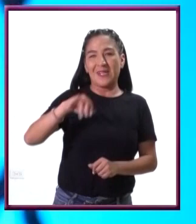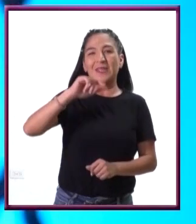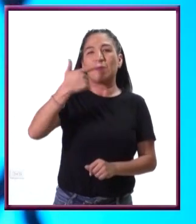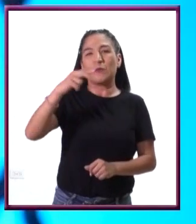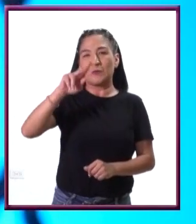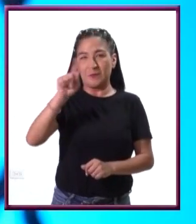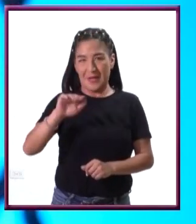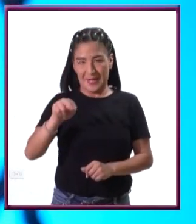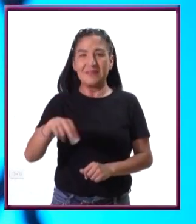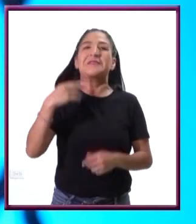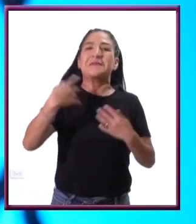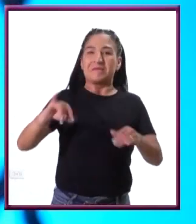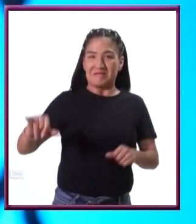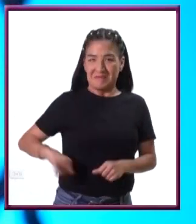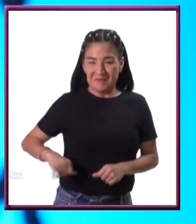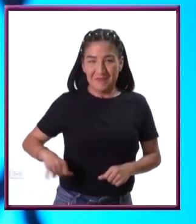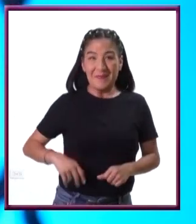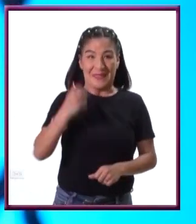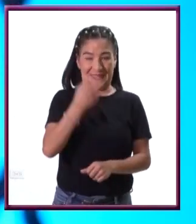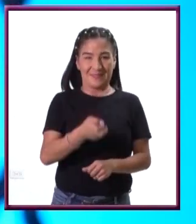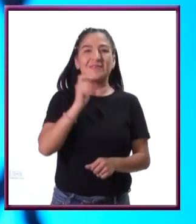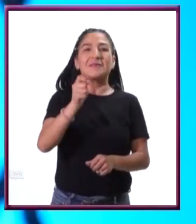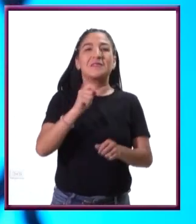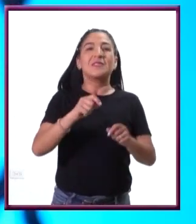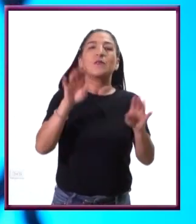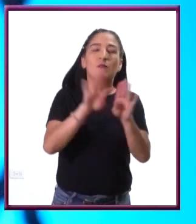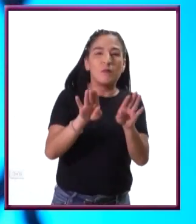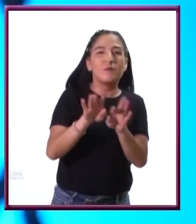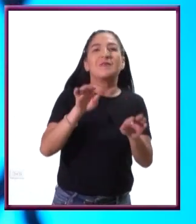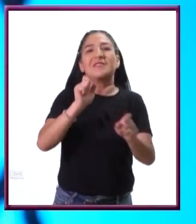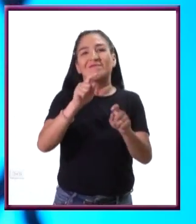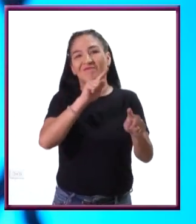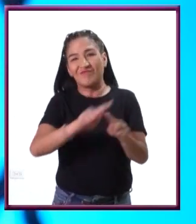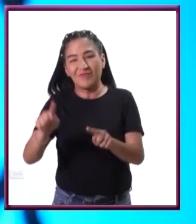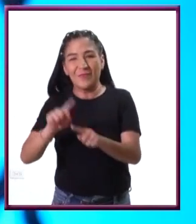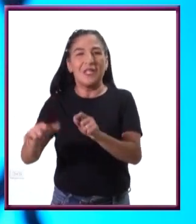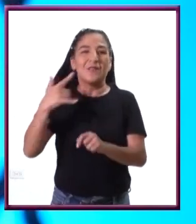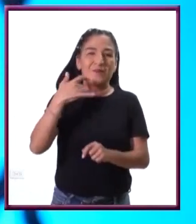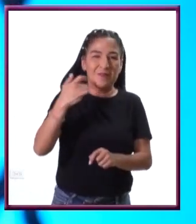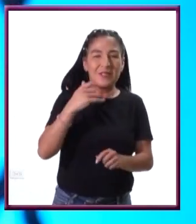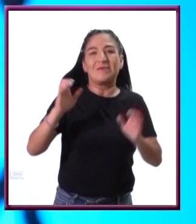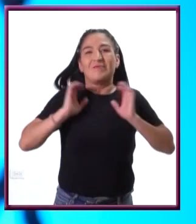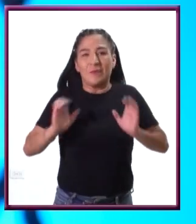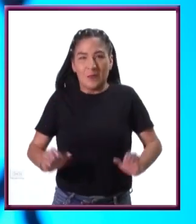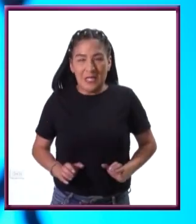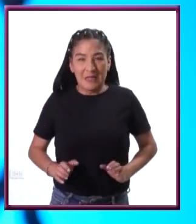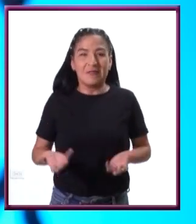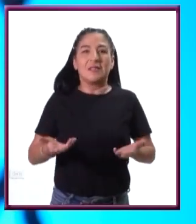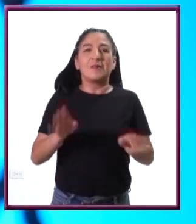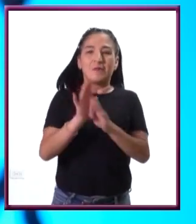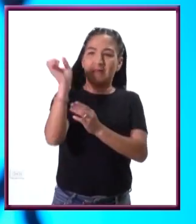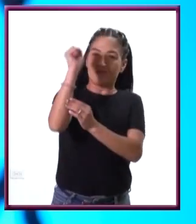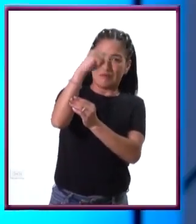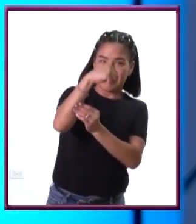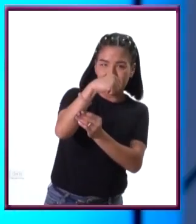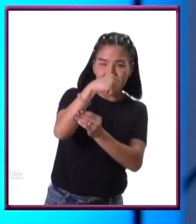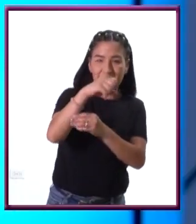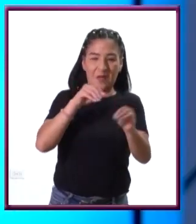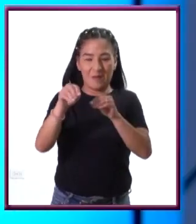interesantes. Estos trabajos requieren diferentes esfuerzos físicos, como encorvarse, mover los